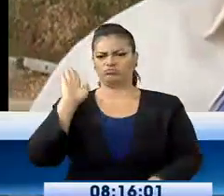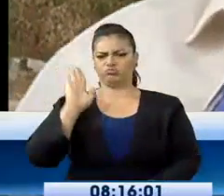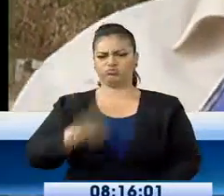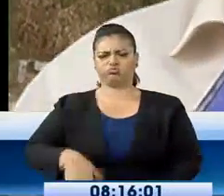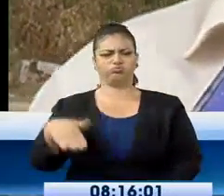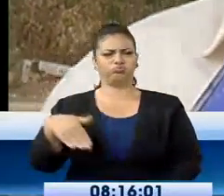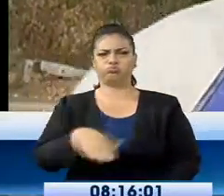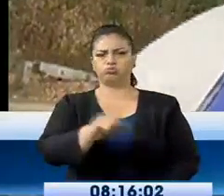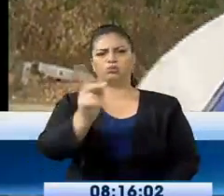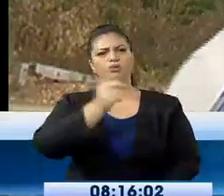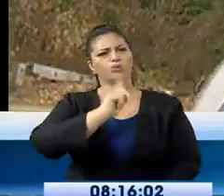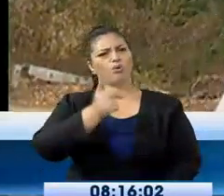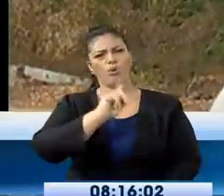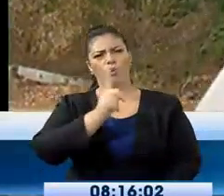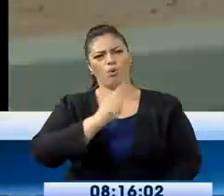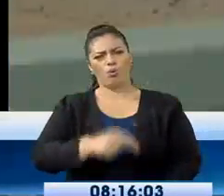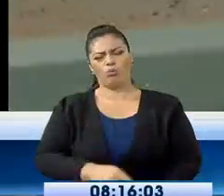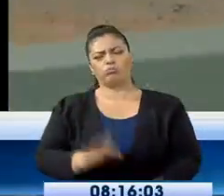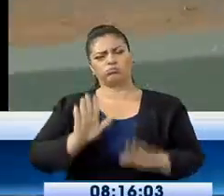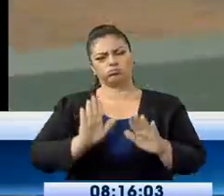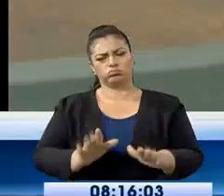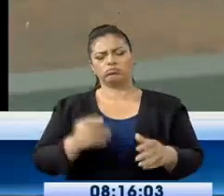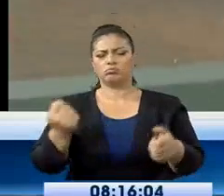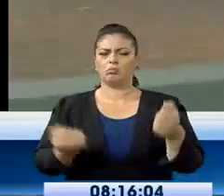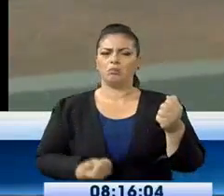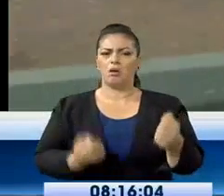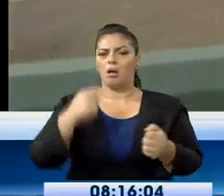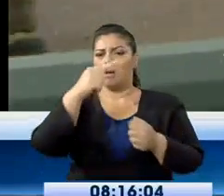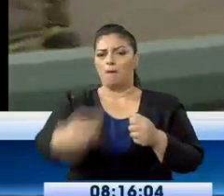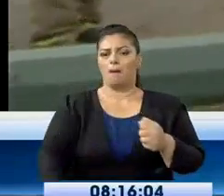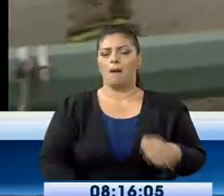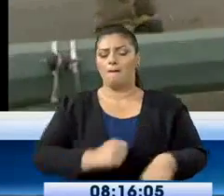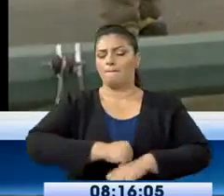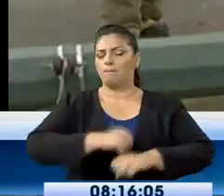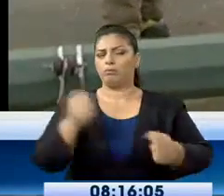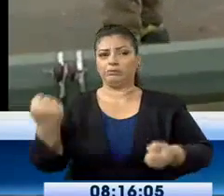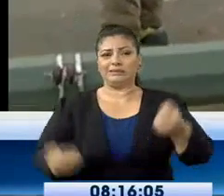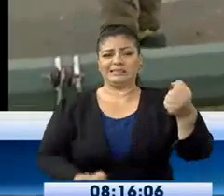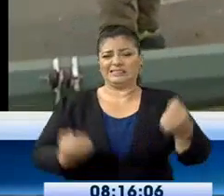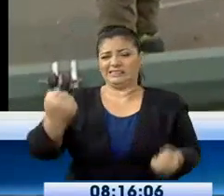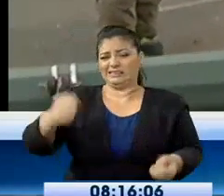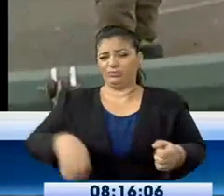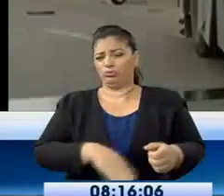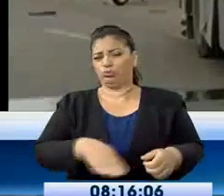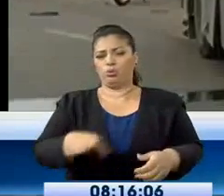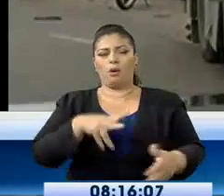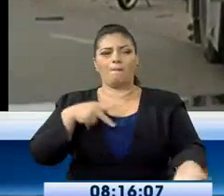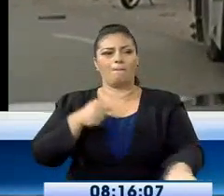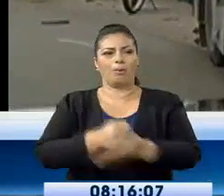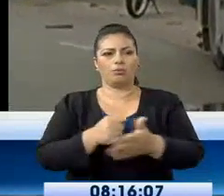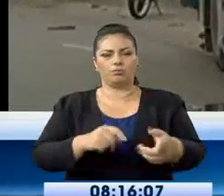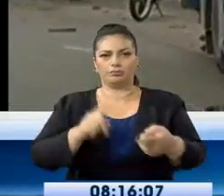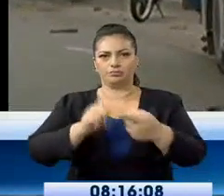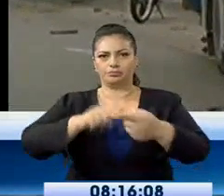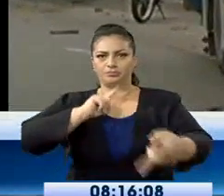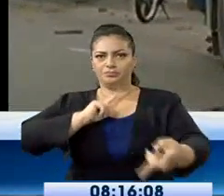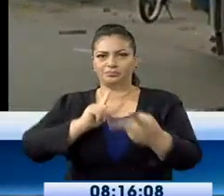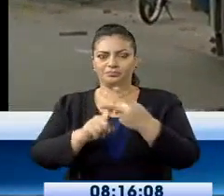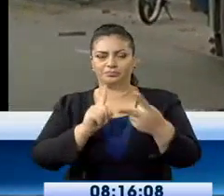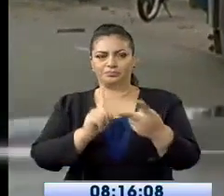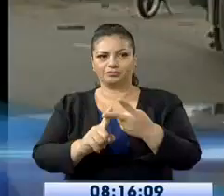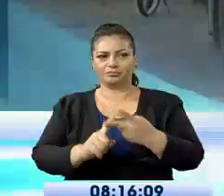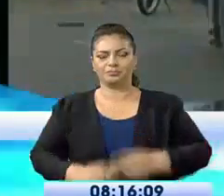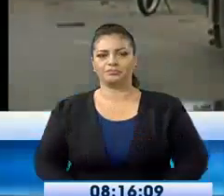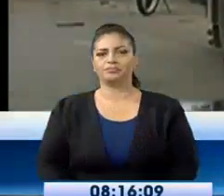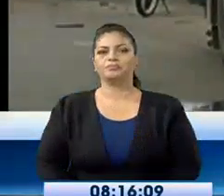esos postes no son fuertes. Pues. De un momento a otro, cuando no se terminaba de evacuar el autobús, se produjo un